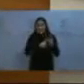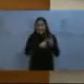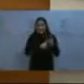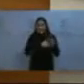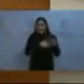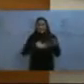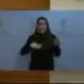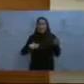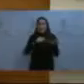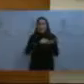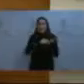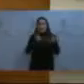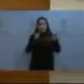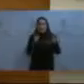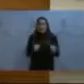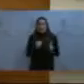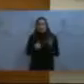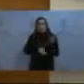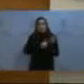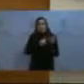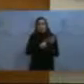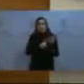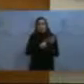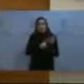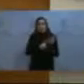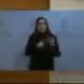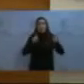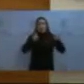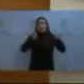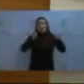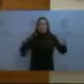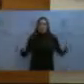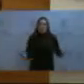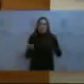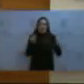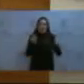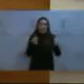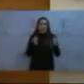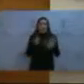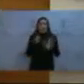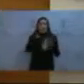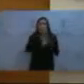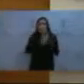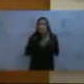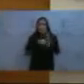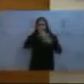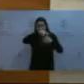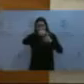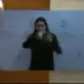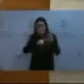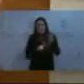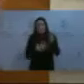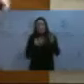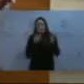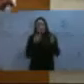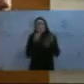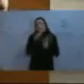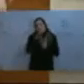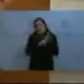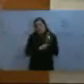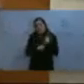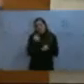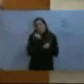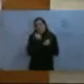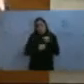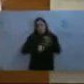se bajasen los impuestos y que se mejorase la educación. Con esos parámetros, dentro dentro de lo razonable y cumpliendo los principios económicos a